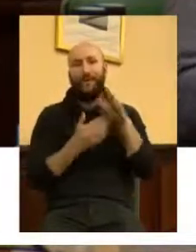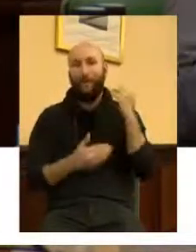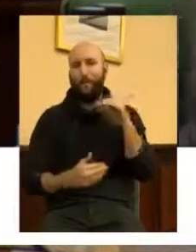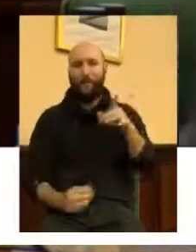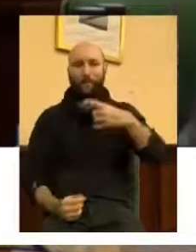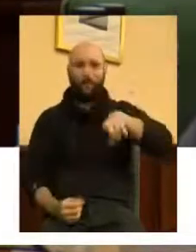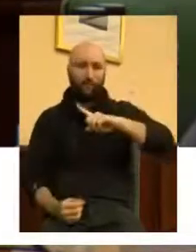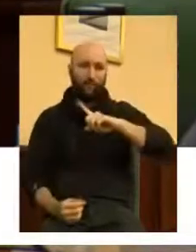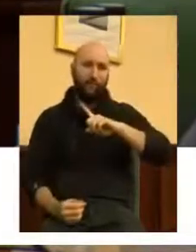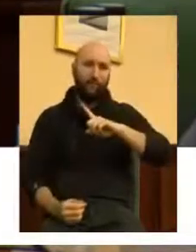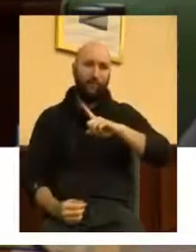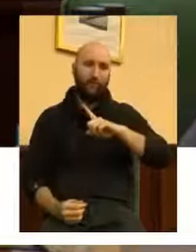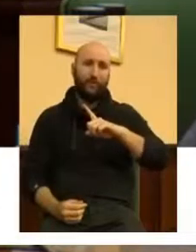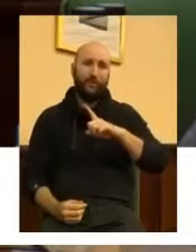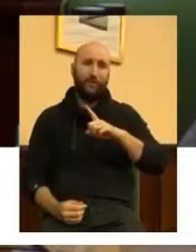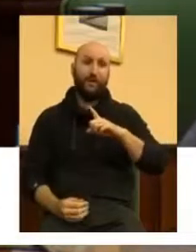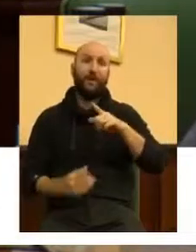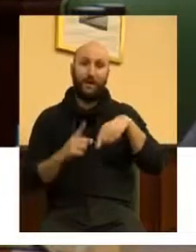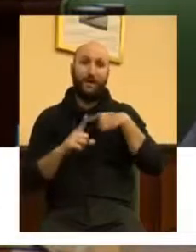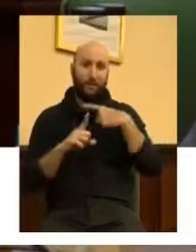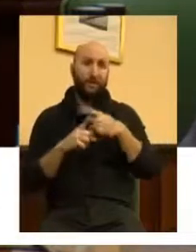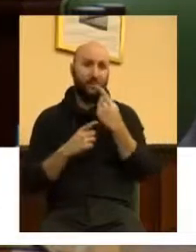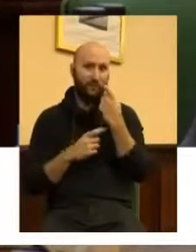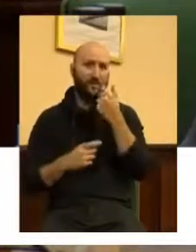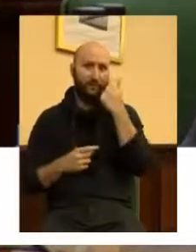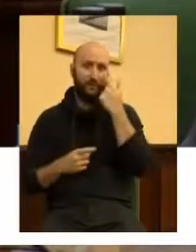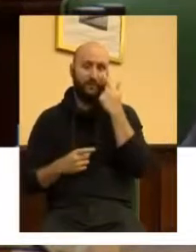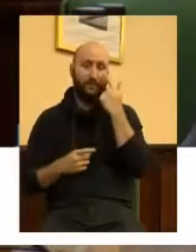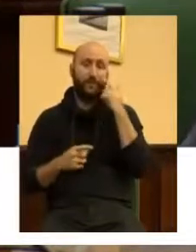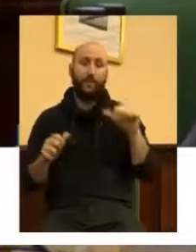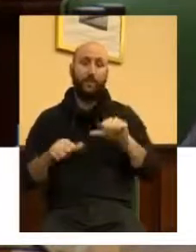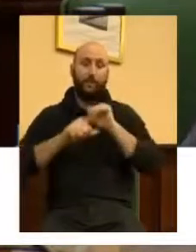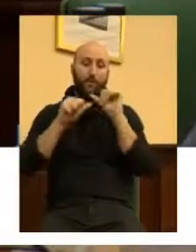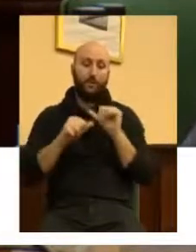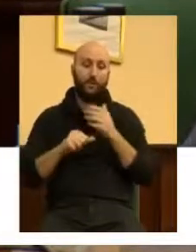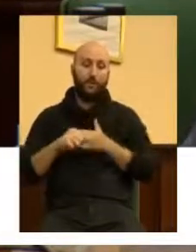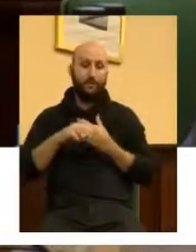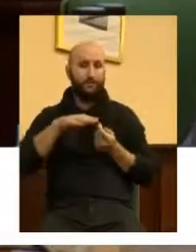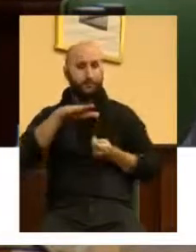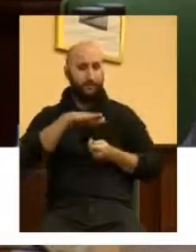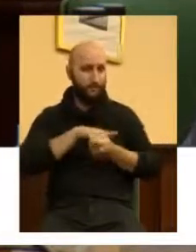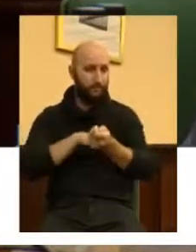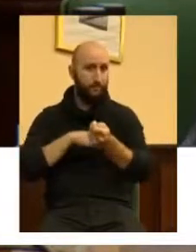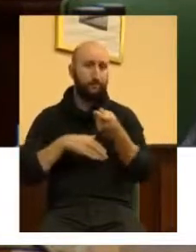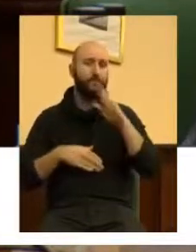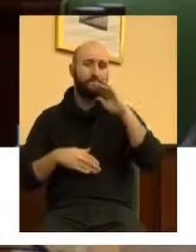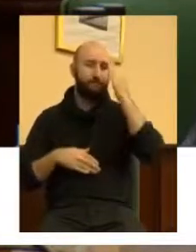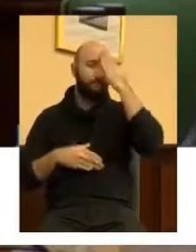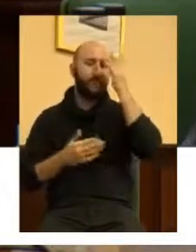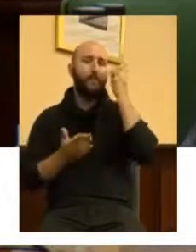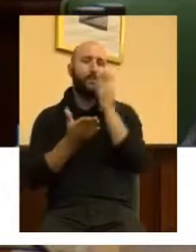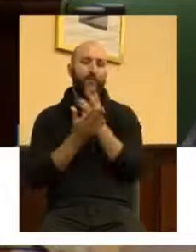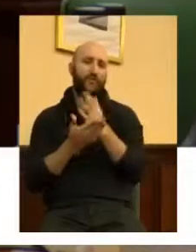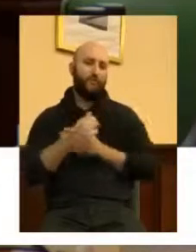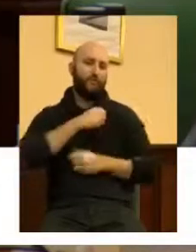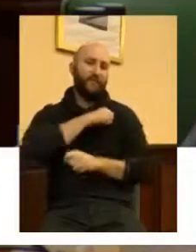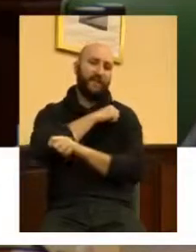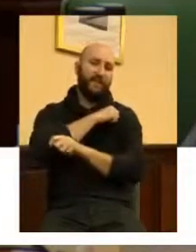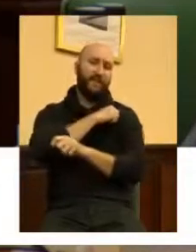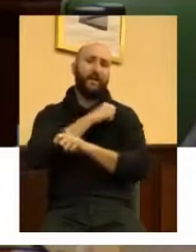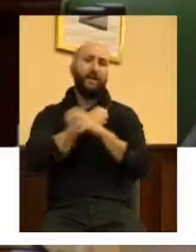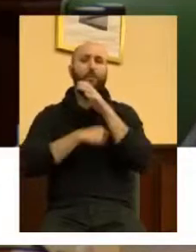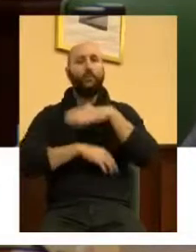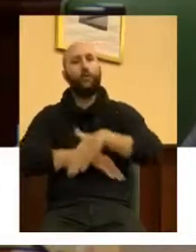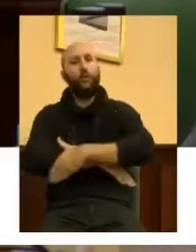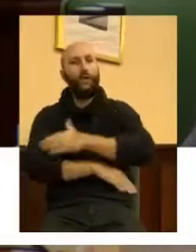decir. Pero es que les voy a decir más. Este modelo que presentamos aquí es la principal apuesta estratégica del Gobierno Municipal